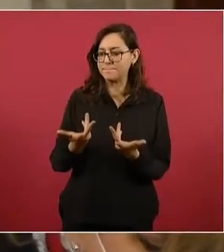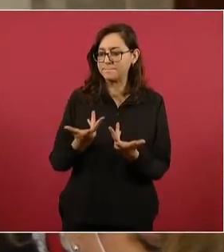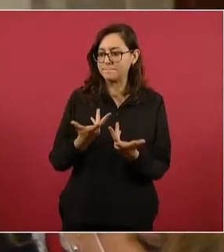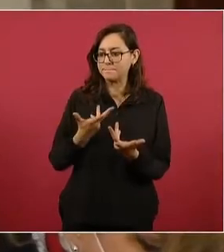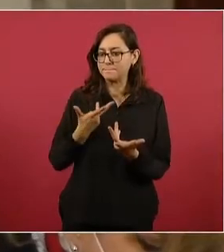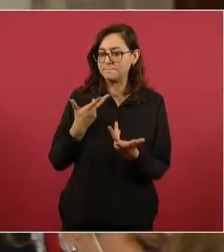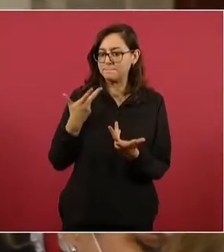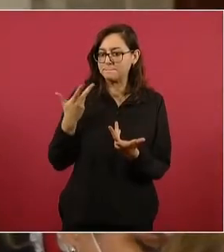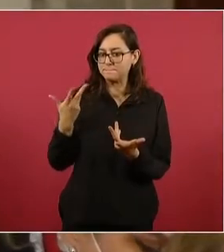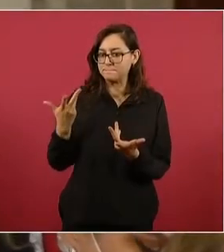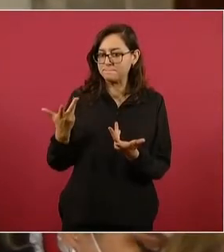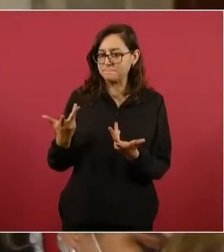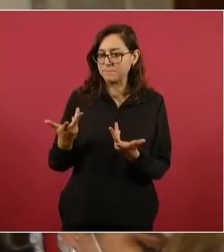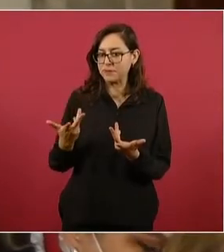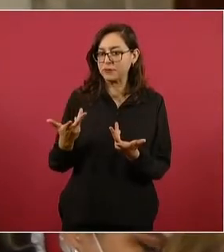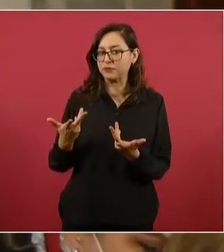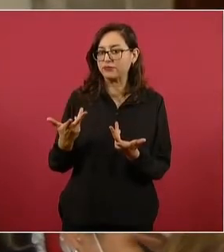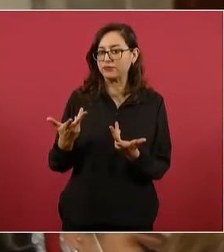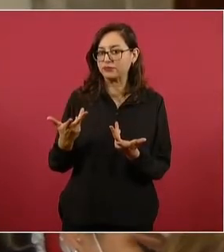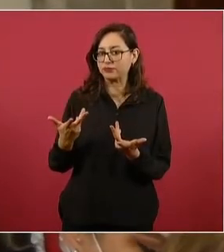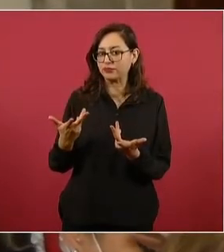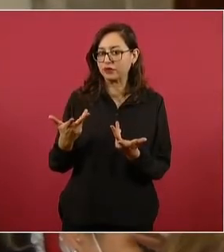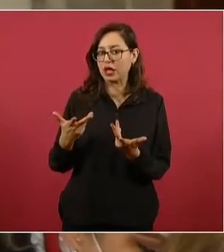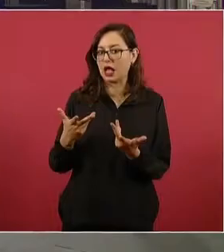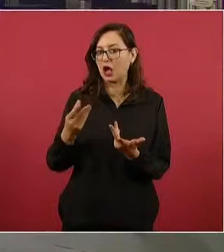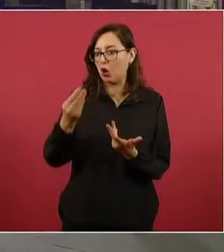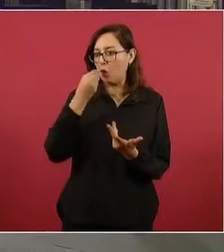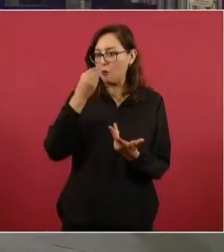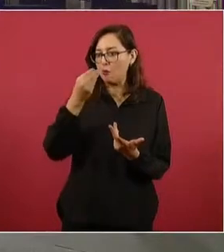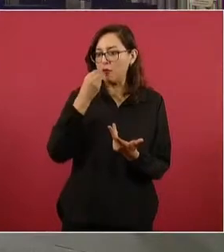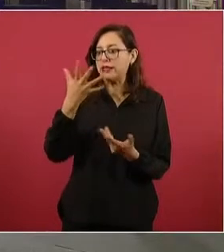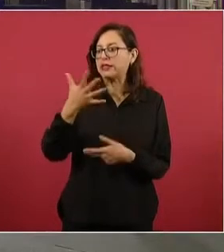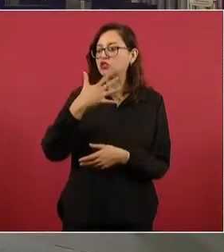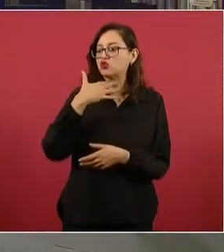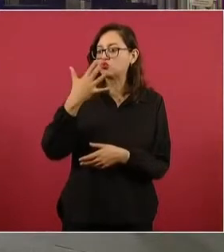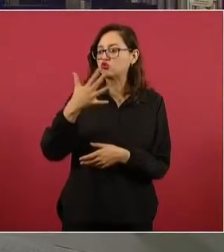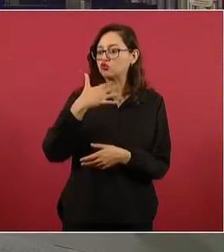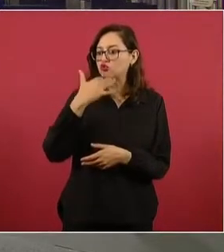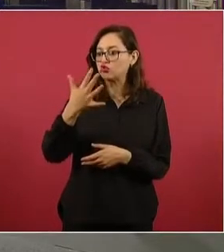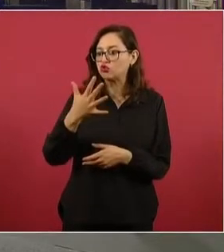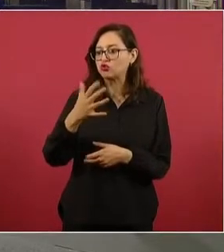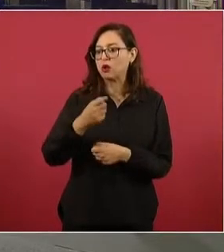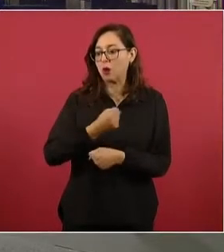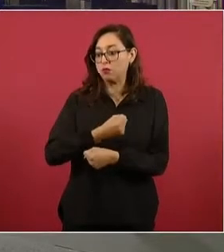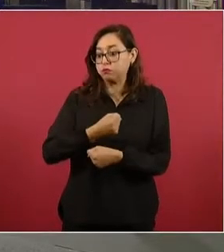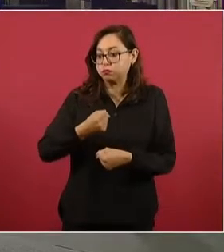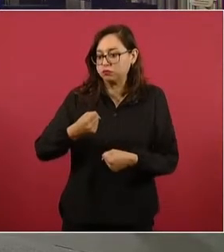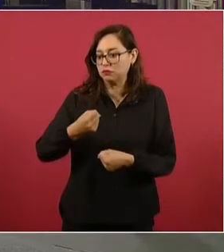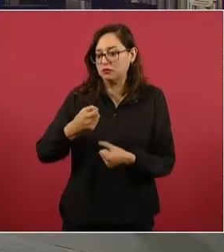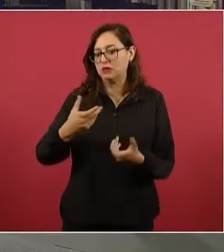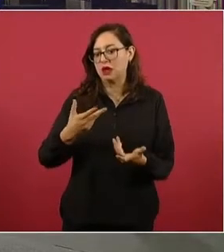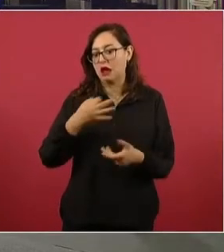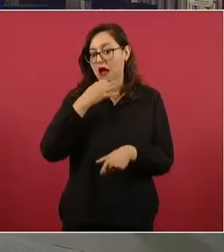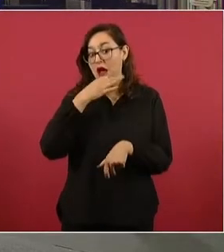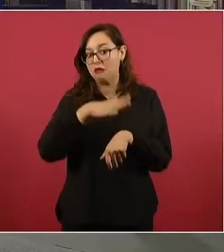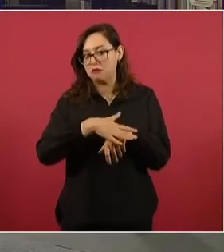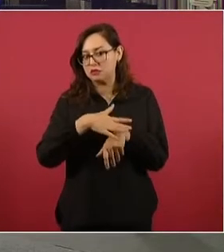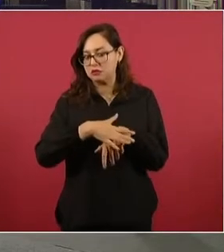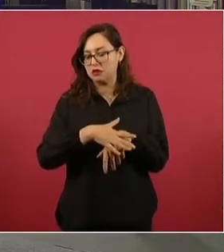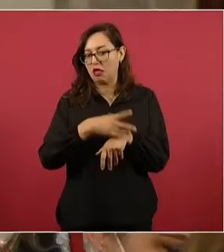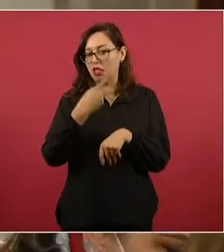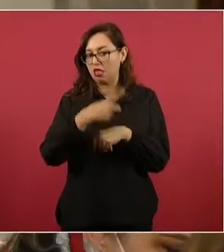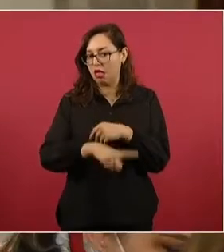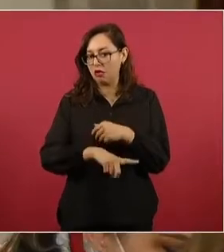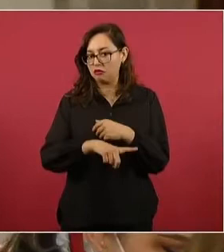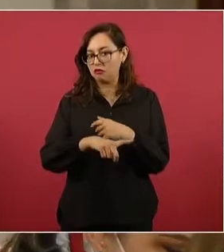productos chatarra, advertir de los productos chatarra, de que son nocivos para la salud.